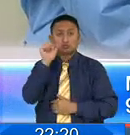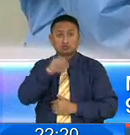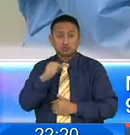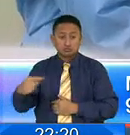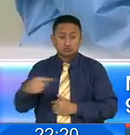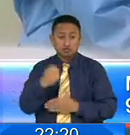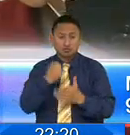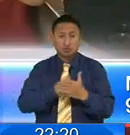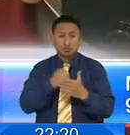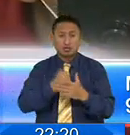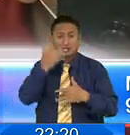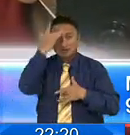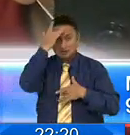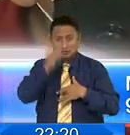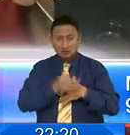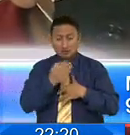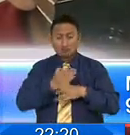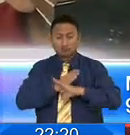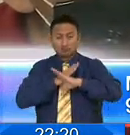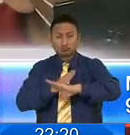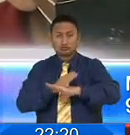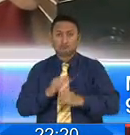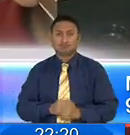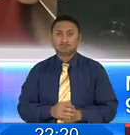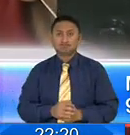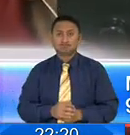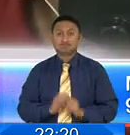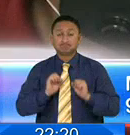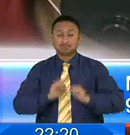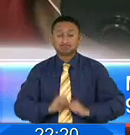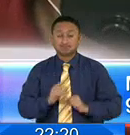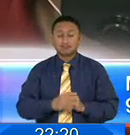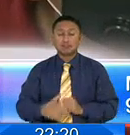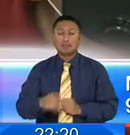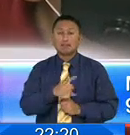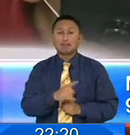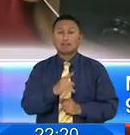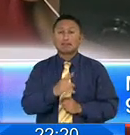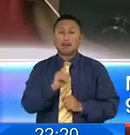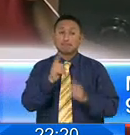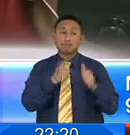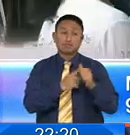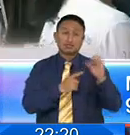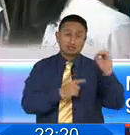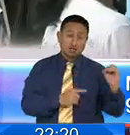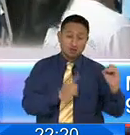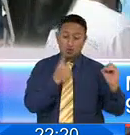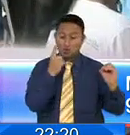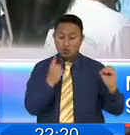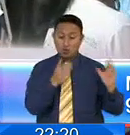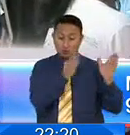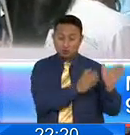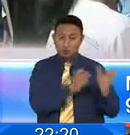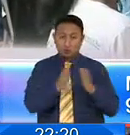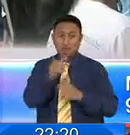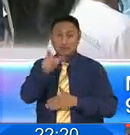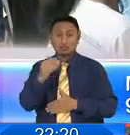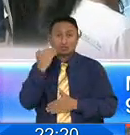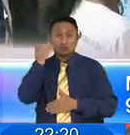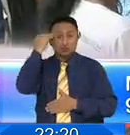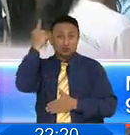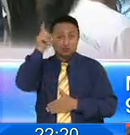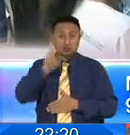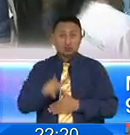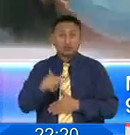lucha contra la pandemia. Además, se espera completar la fase 0 y 1, en donde constan adultos mayores,